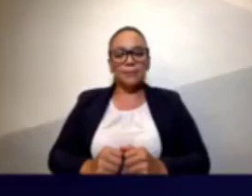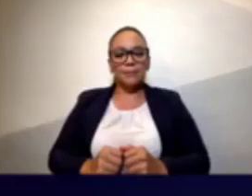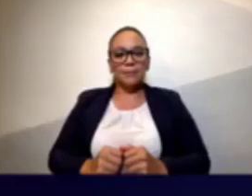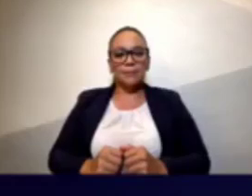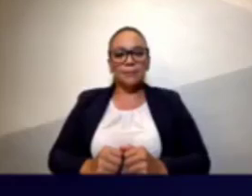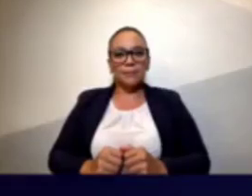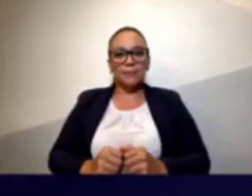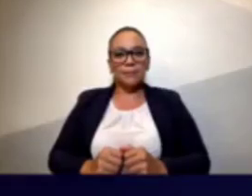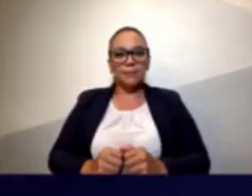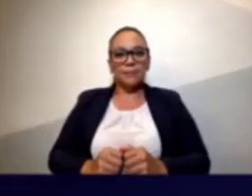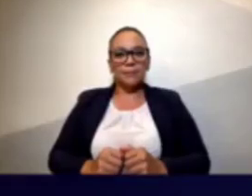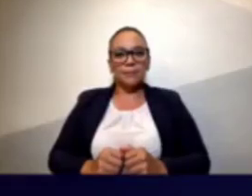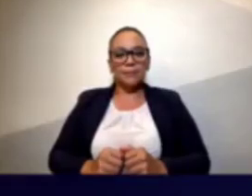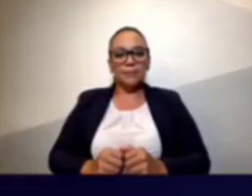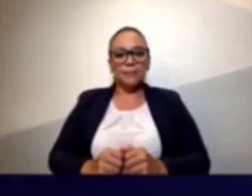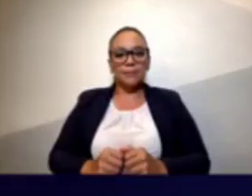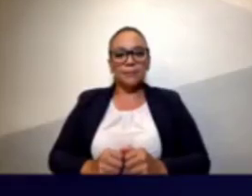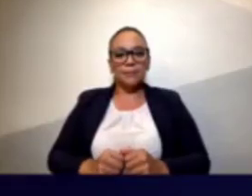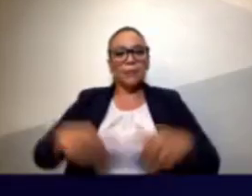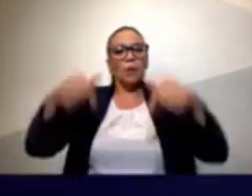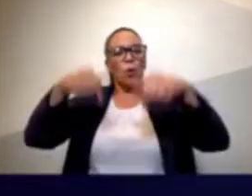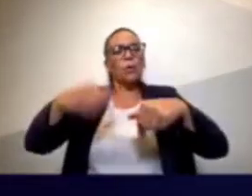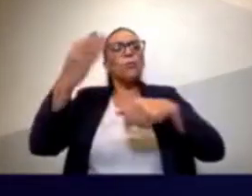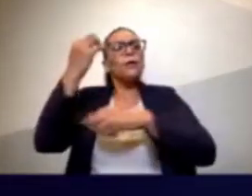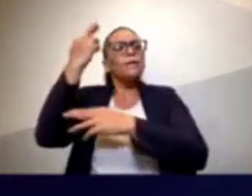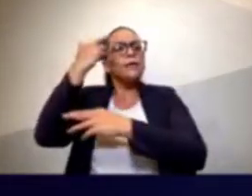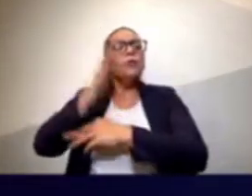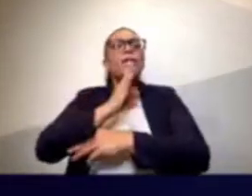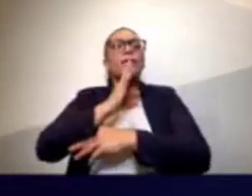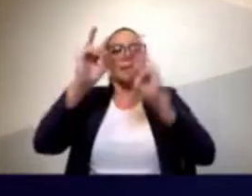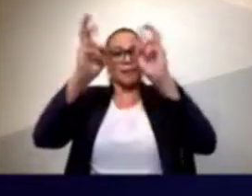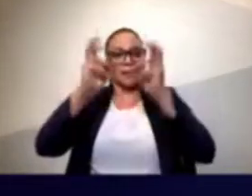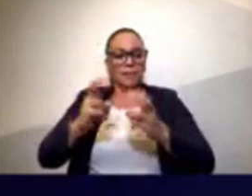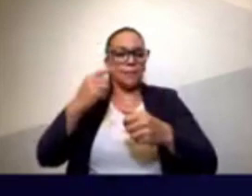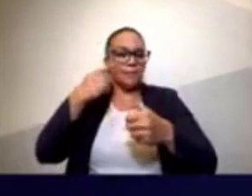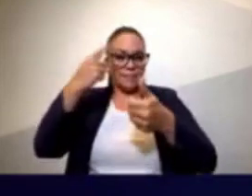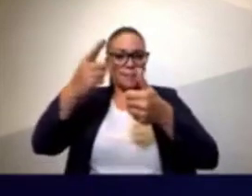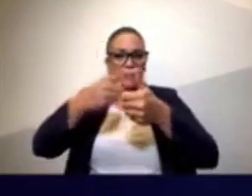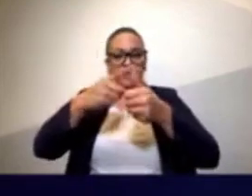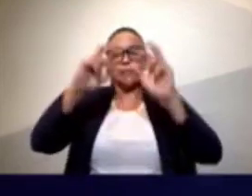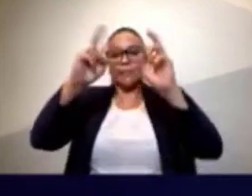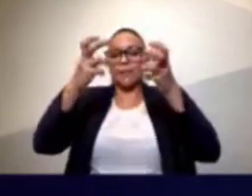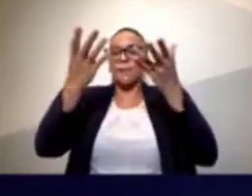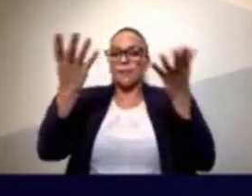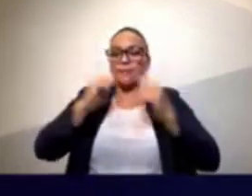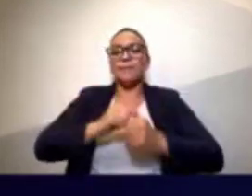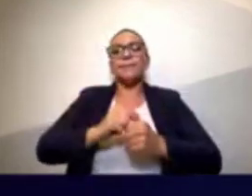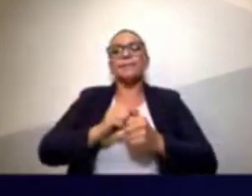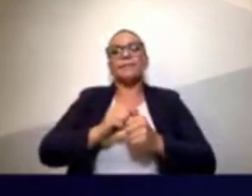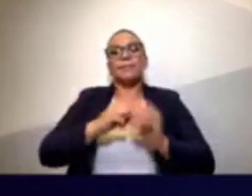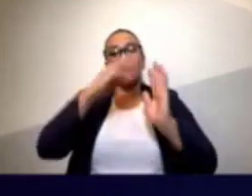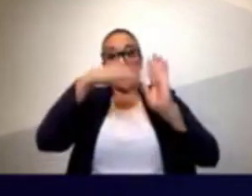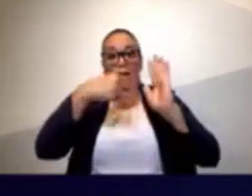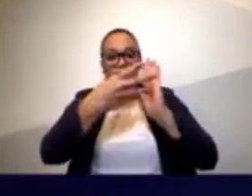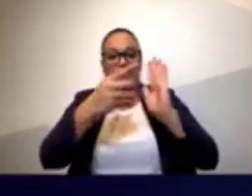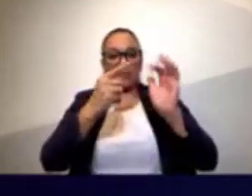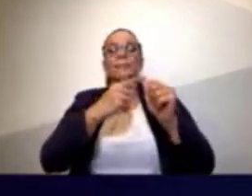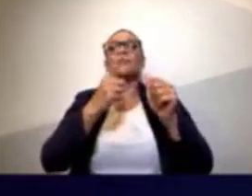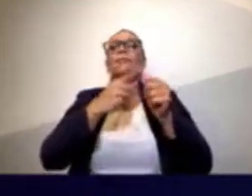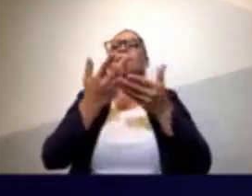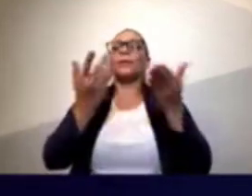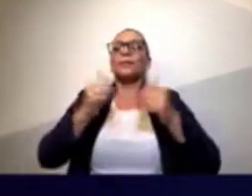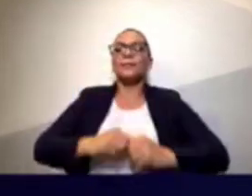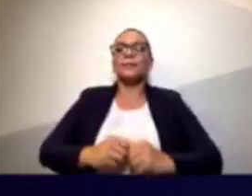qué vamos a hablar de estos temas? El primer punto de la agenda será